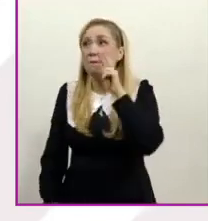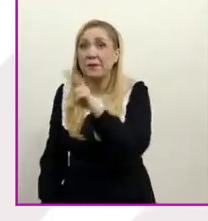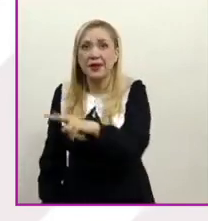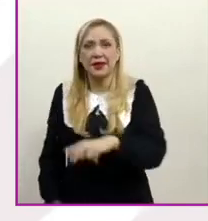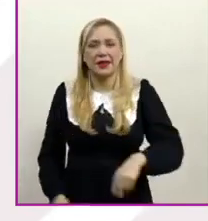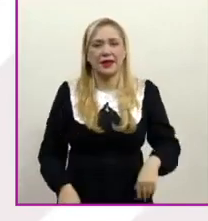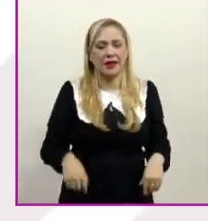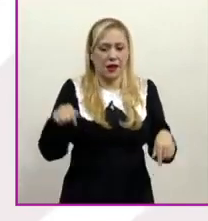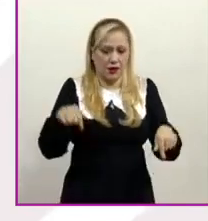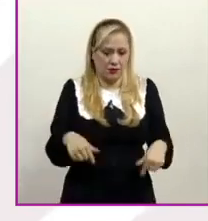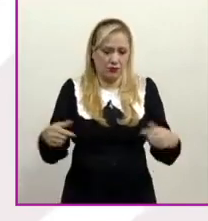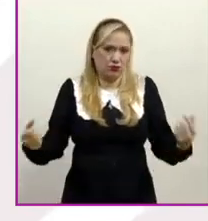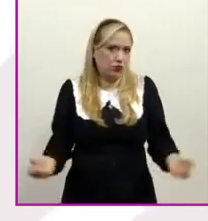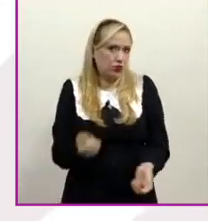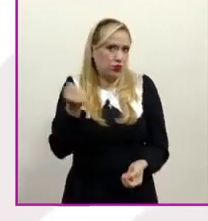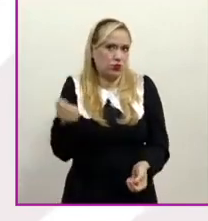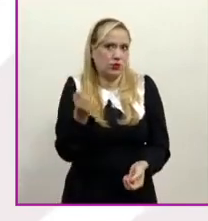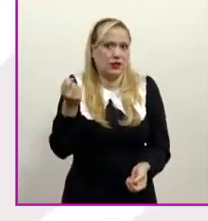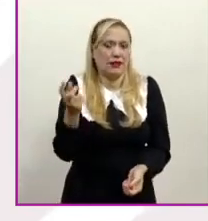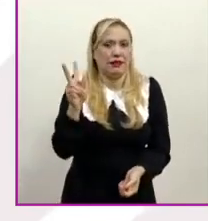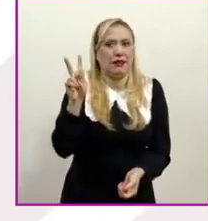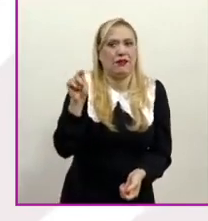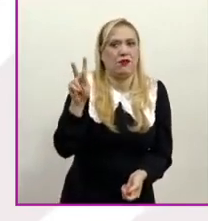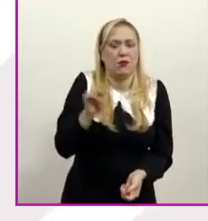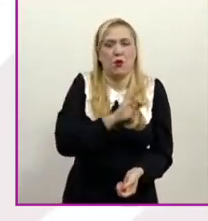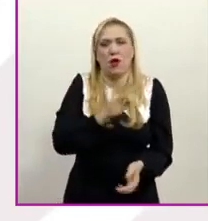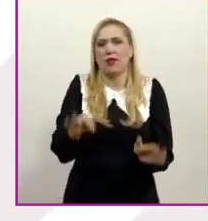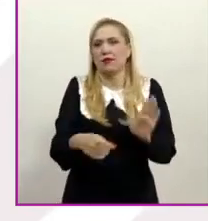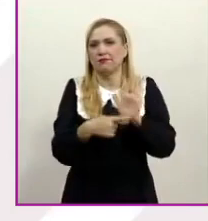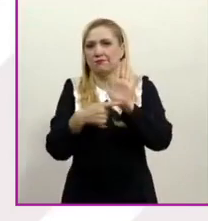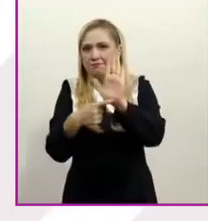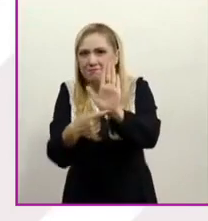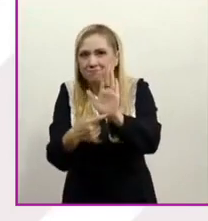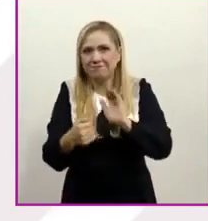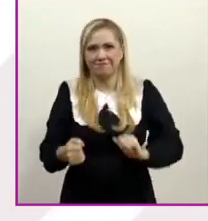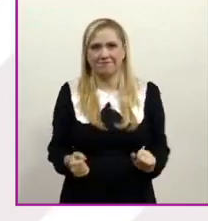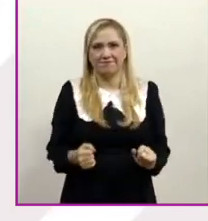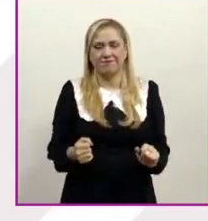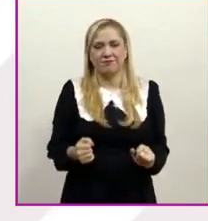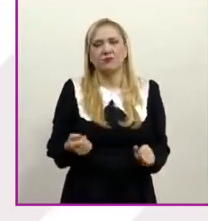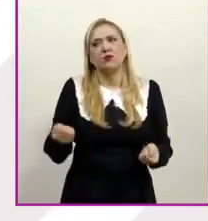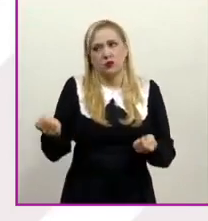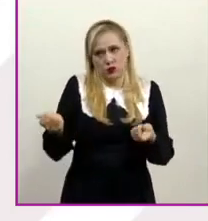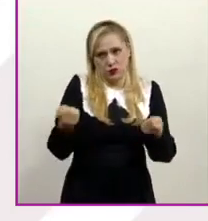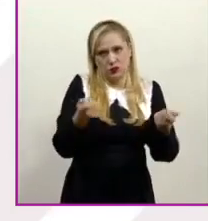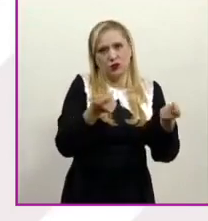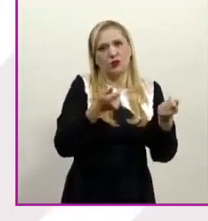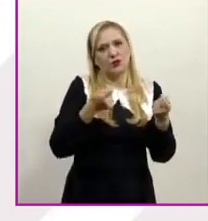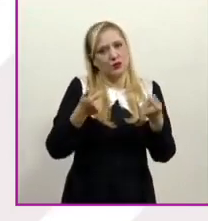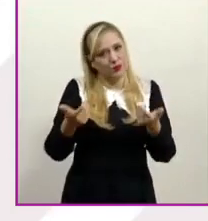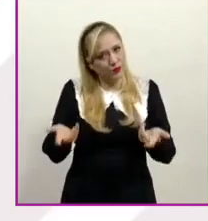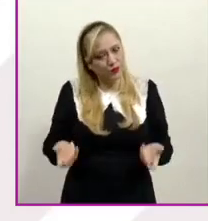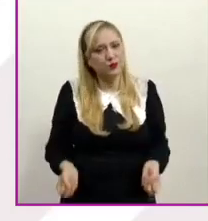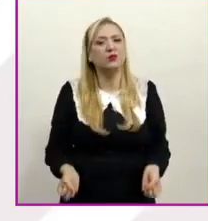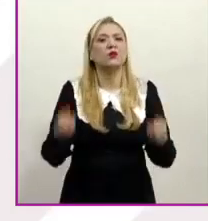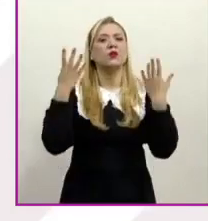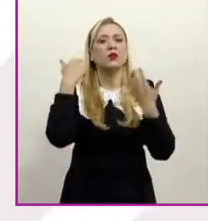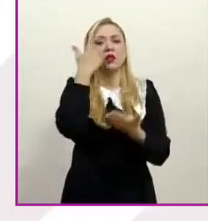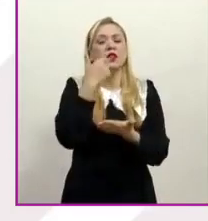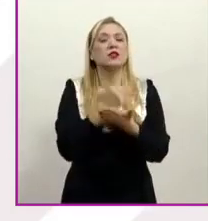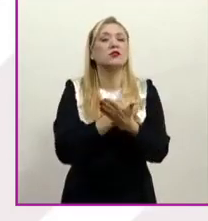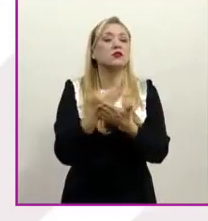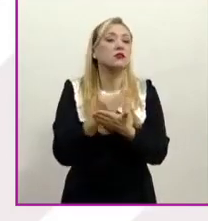espacio privilegiado que es la televisión, a través de personas que son visibles, pocos, porque además también esa es otra, ¿no? ¿Cuántos